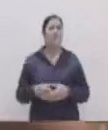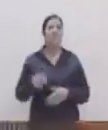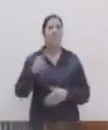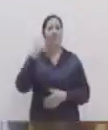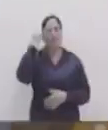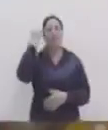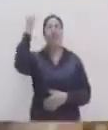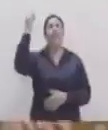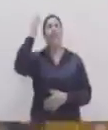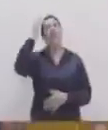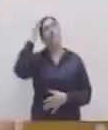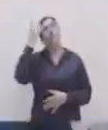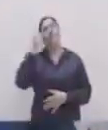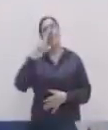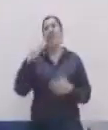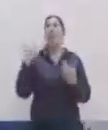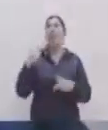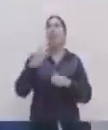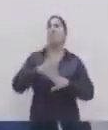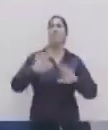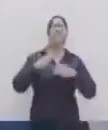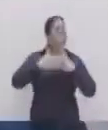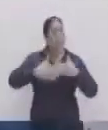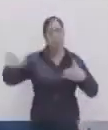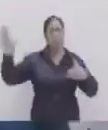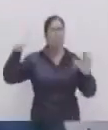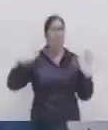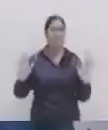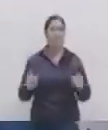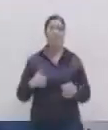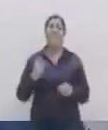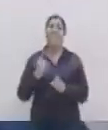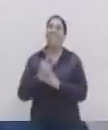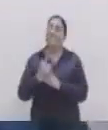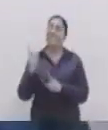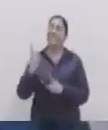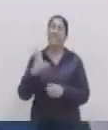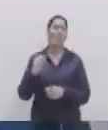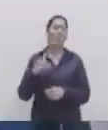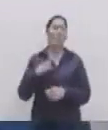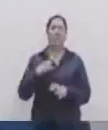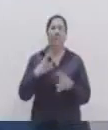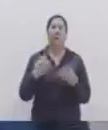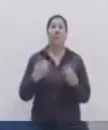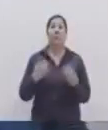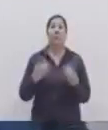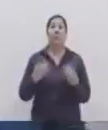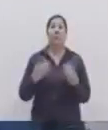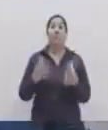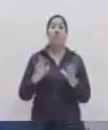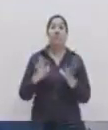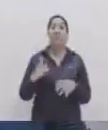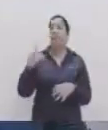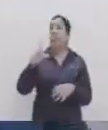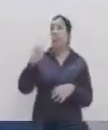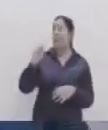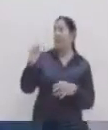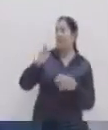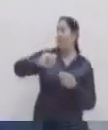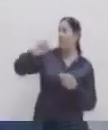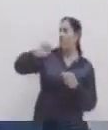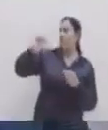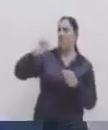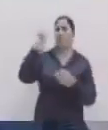de usar nuestra imaginación y no ponernos límites. Exactamente, y no tener miedo al momento de agarrar el